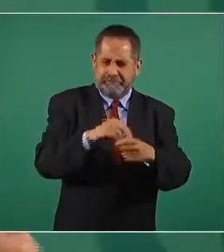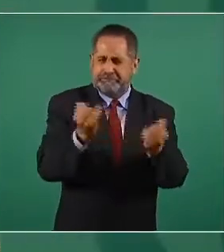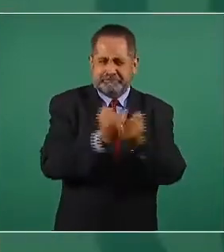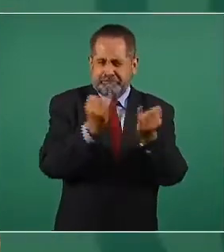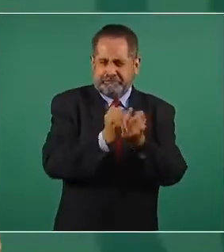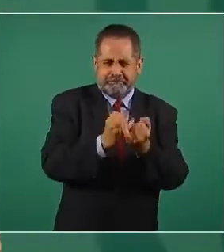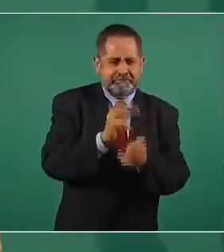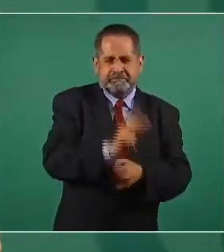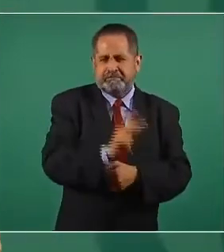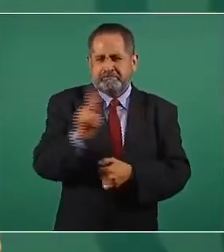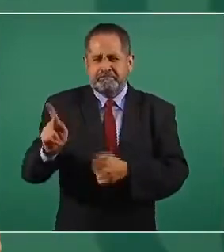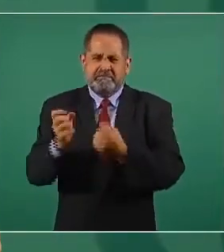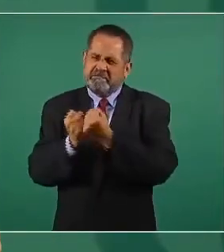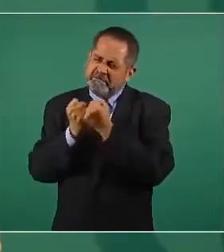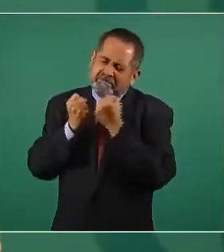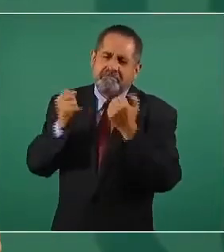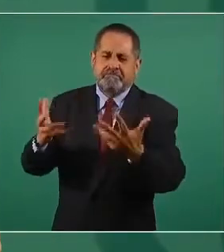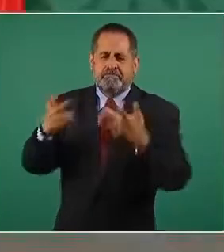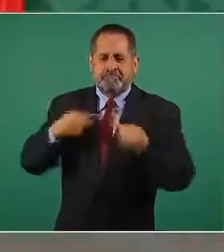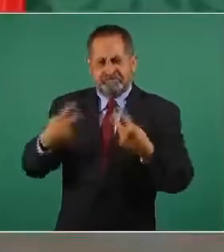Así son las mañaneras.